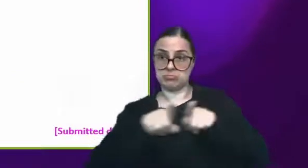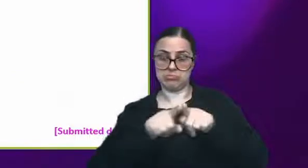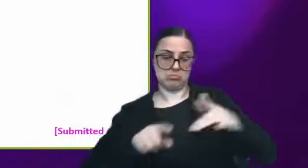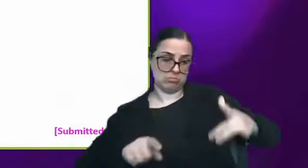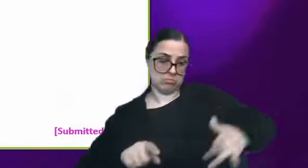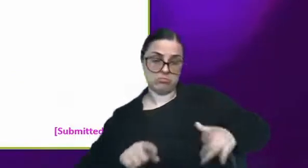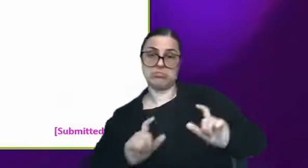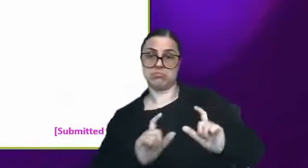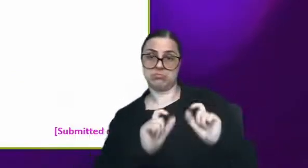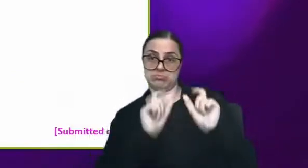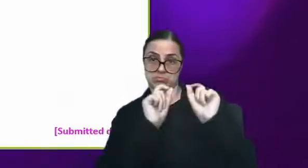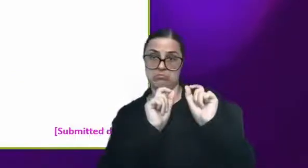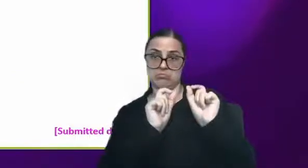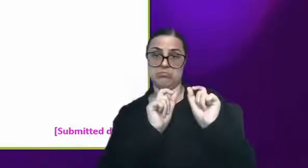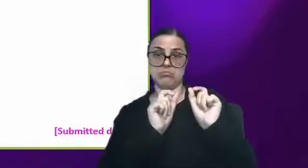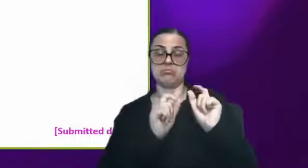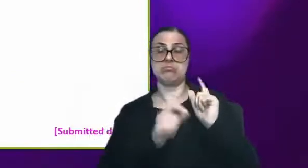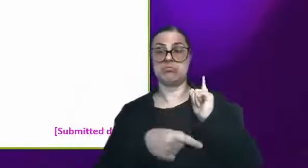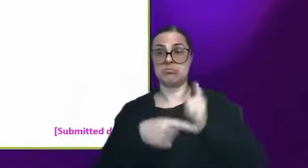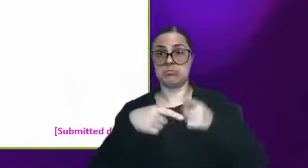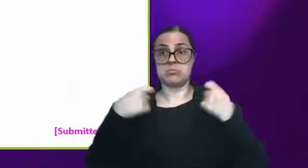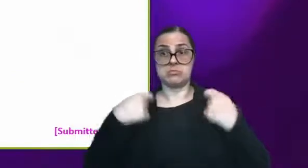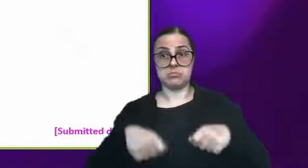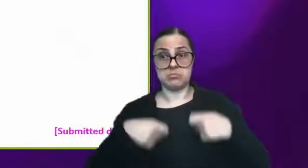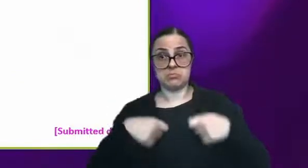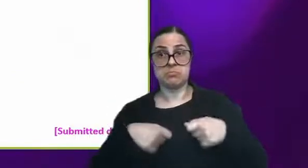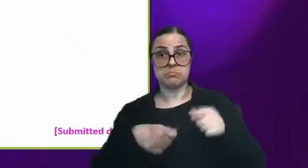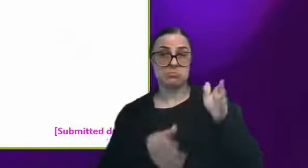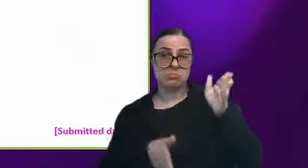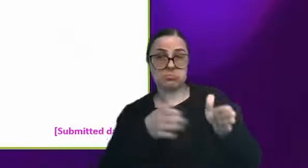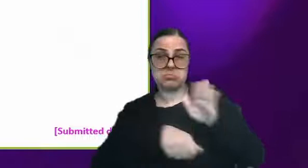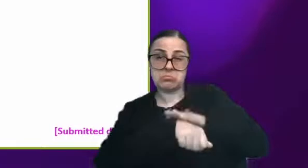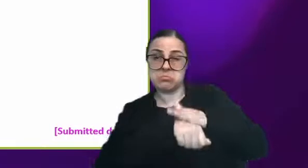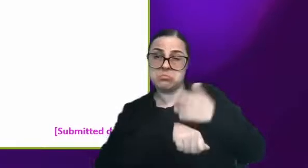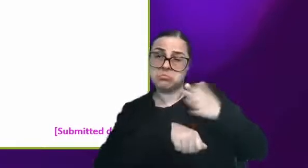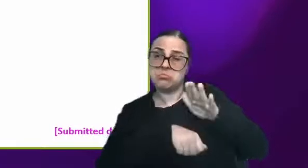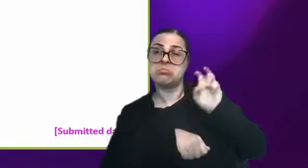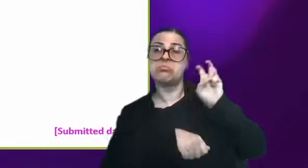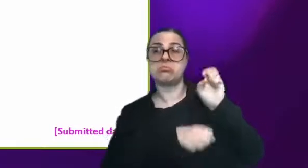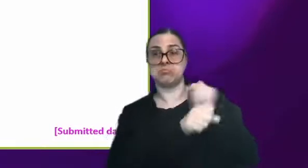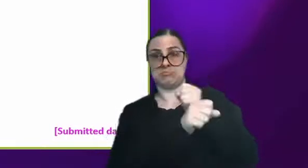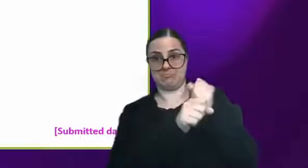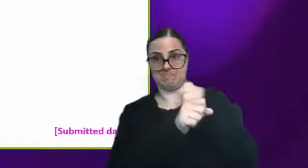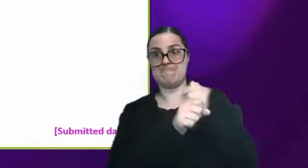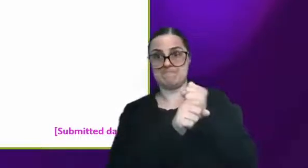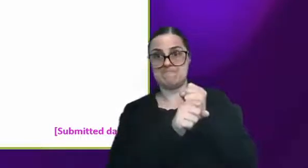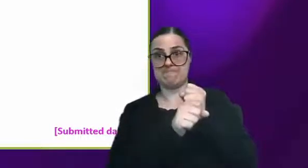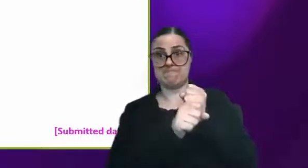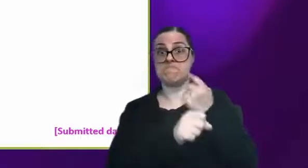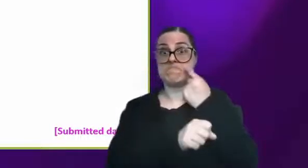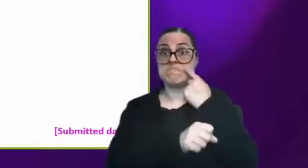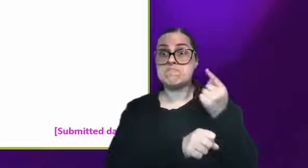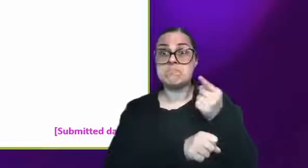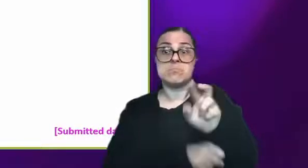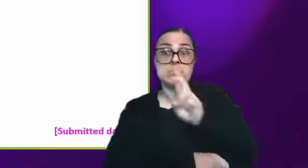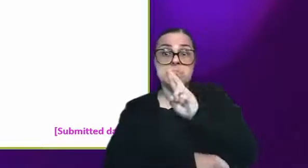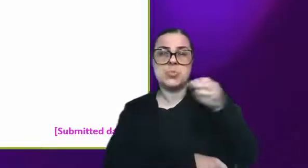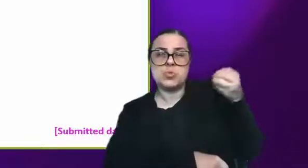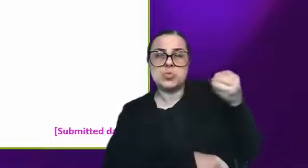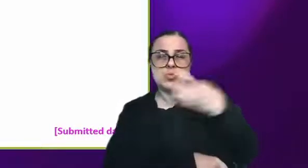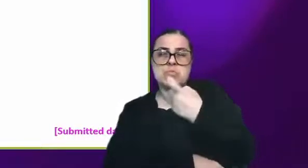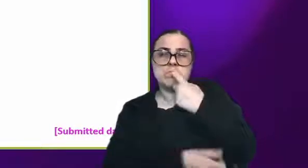Algunos resultados nuevos que estamos por publicar, donde nosotros comparamos recientemente, en los últimos